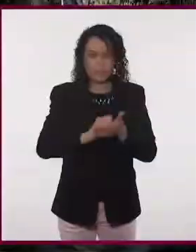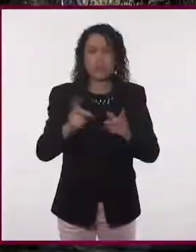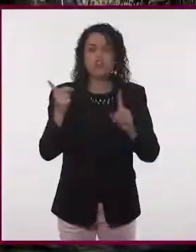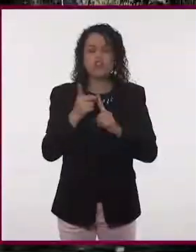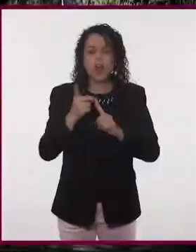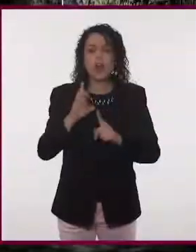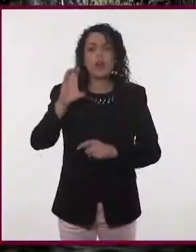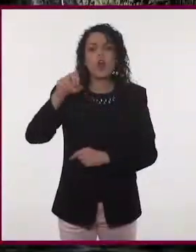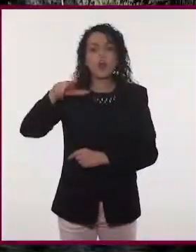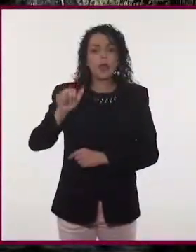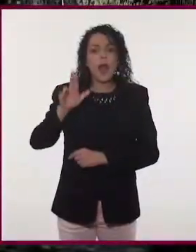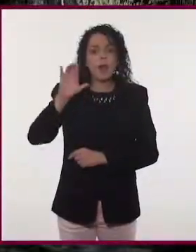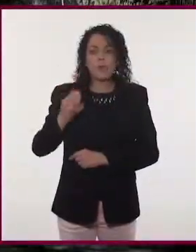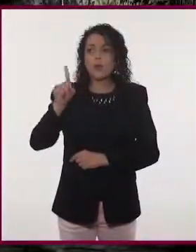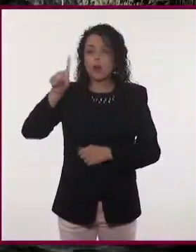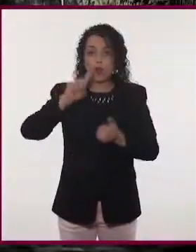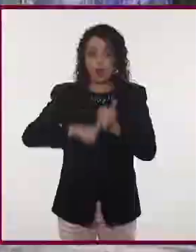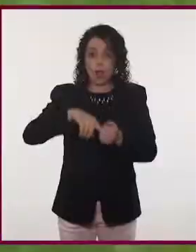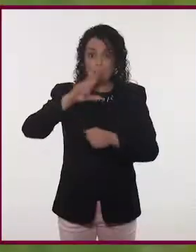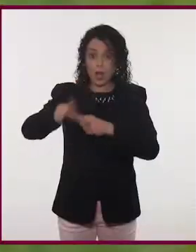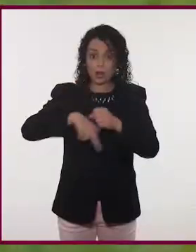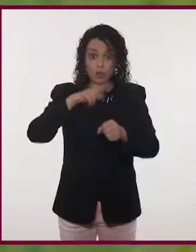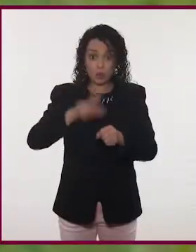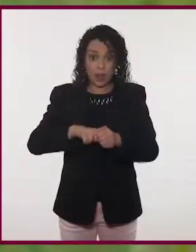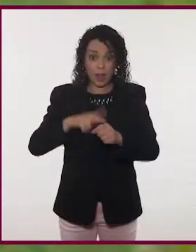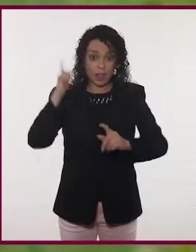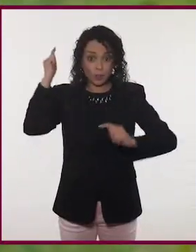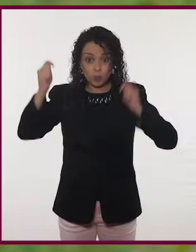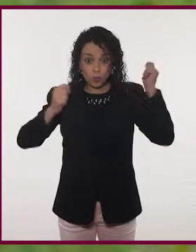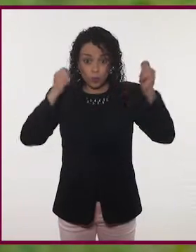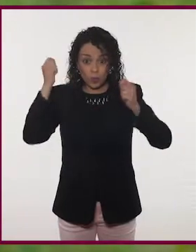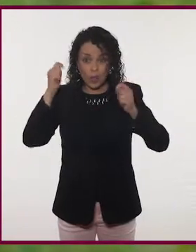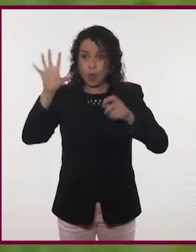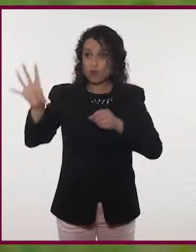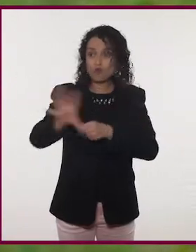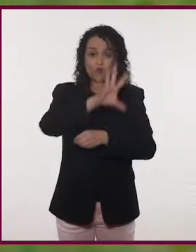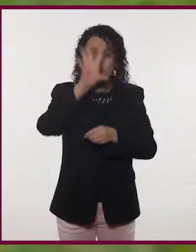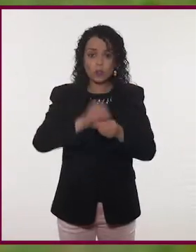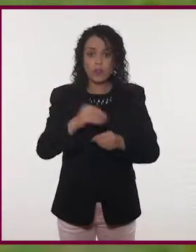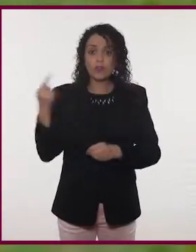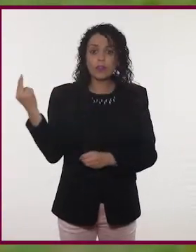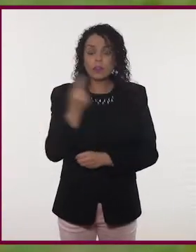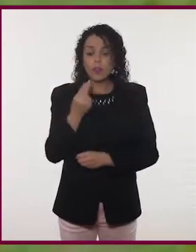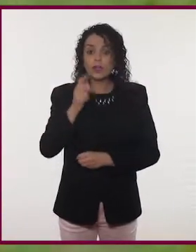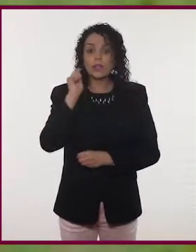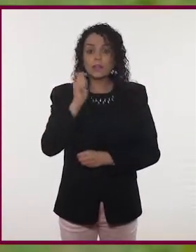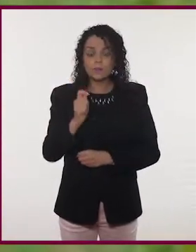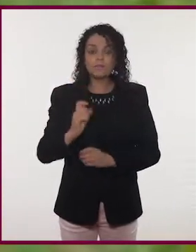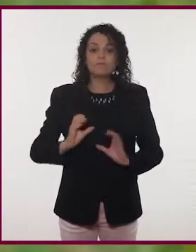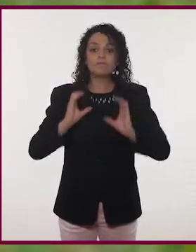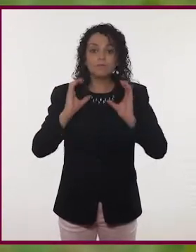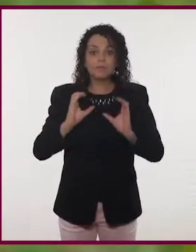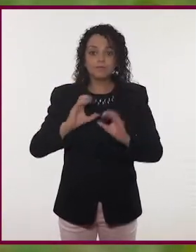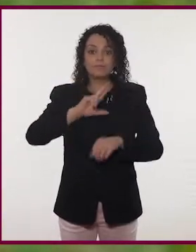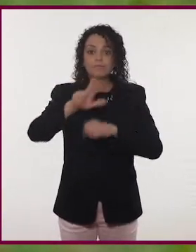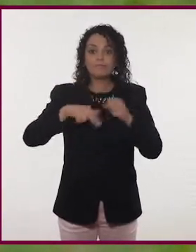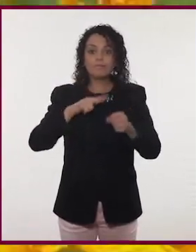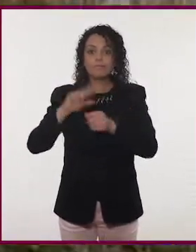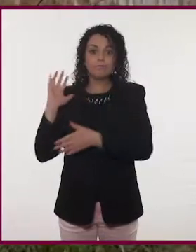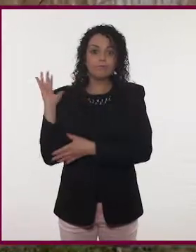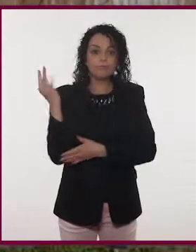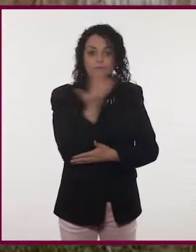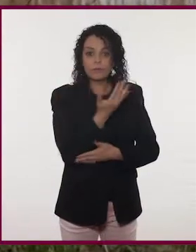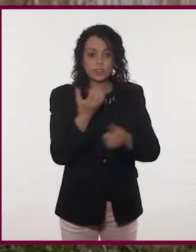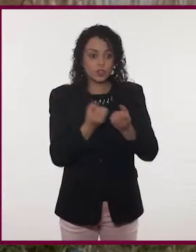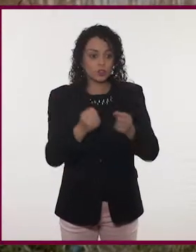el turismo de naturaleza, y de hecho todo el turismo, requiere que se garantice la sustentabilidad ambiental, social